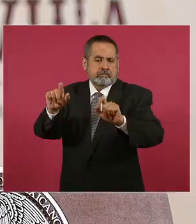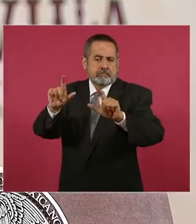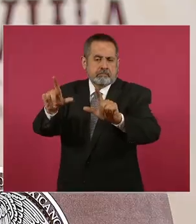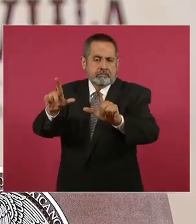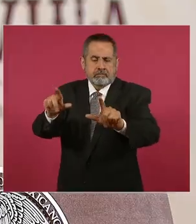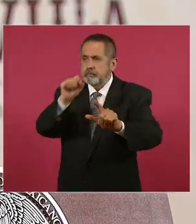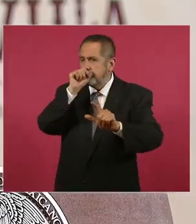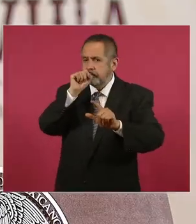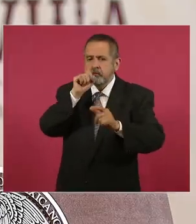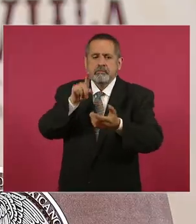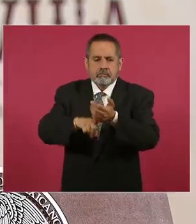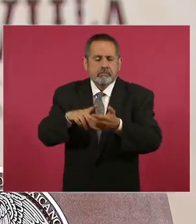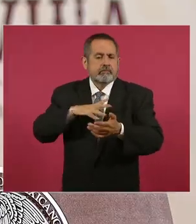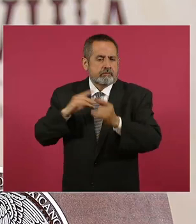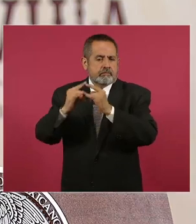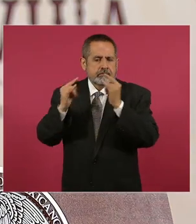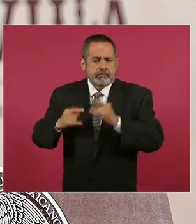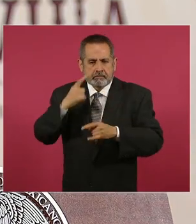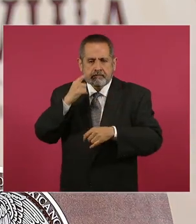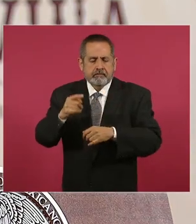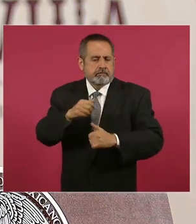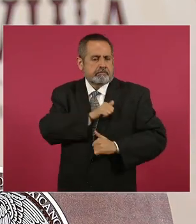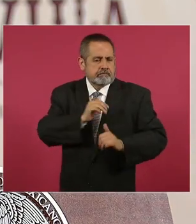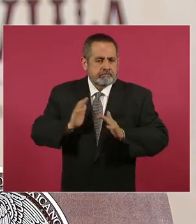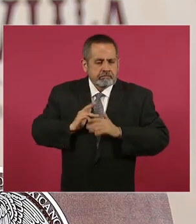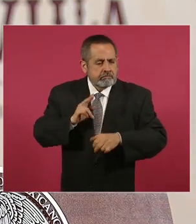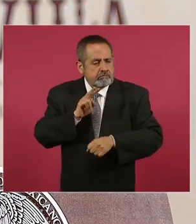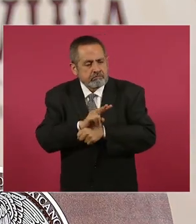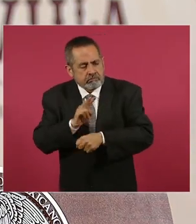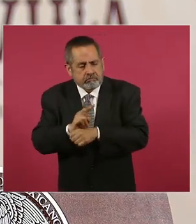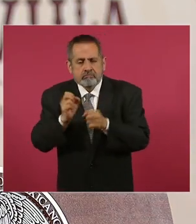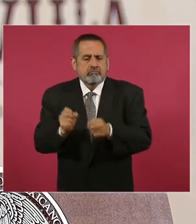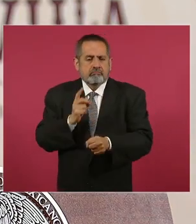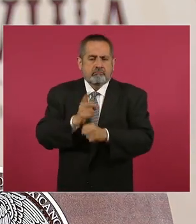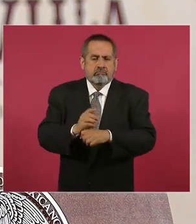adelante un puesto militar de seguridad.